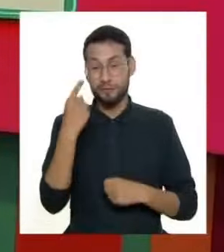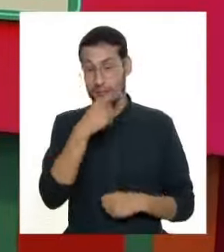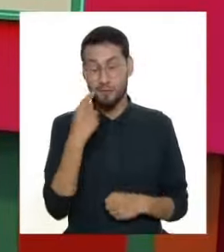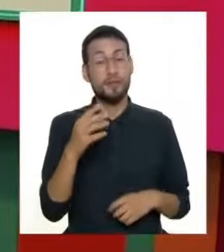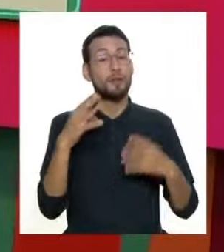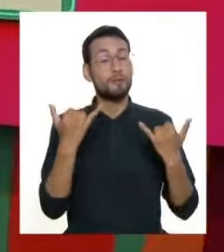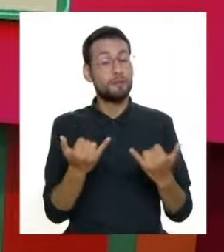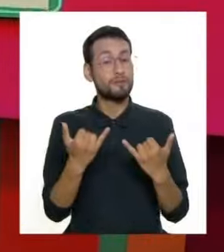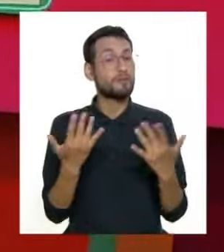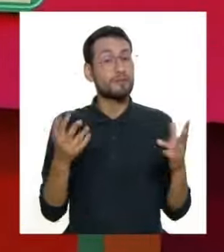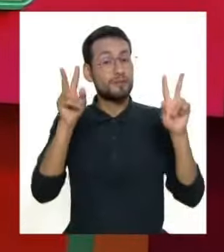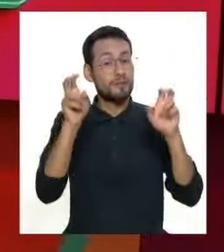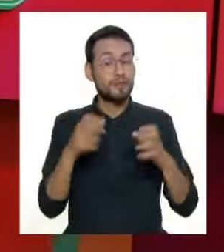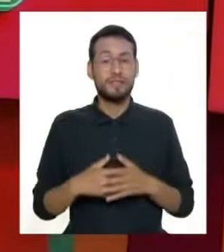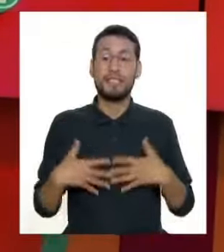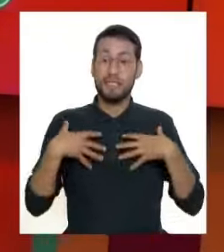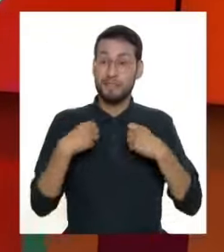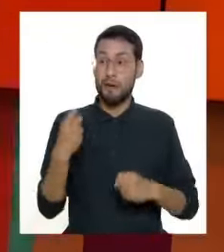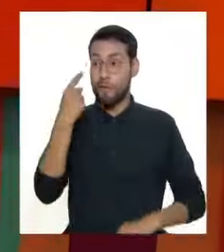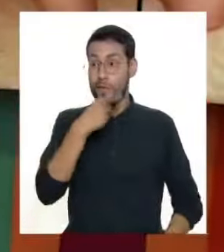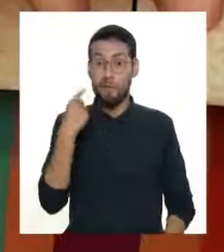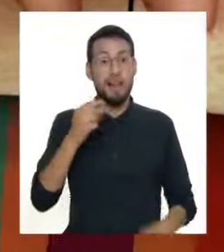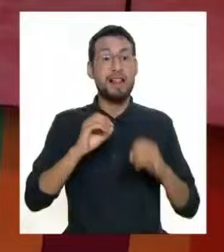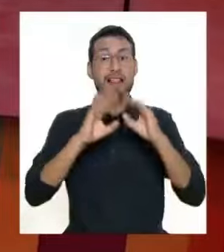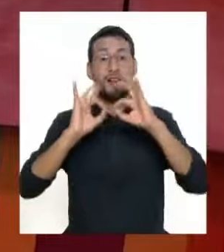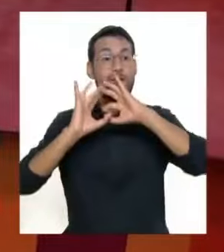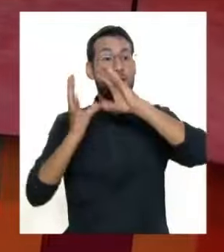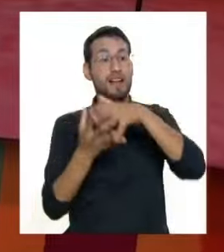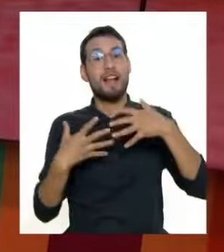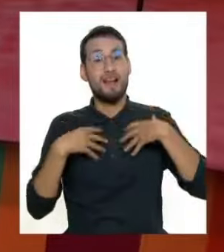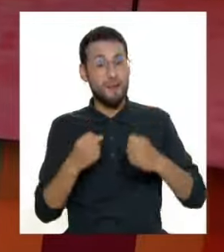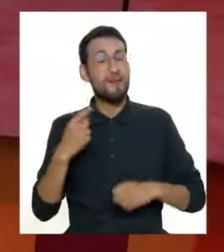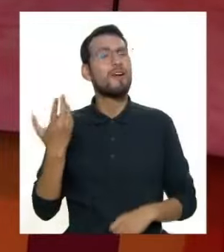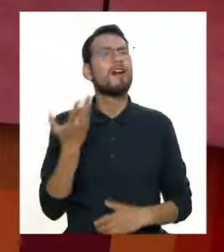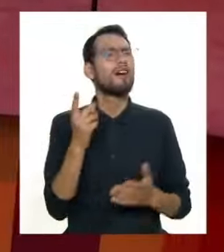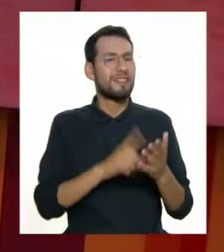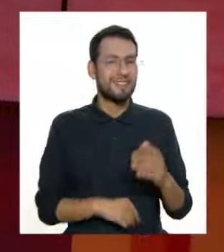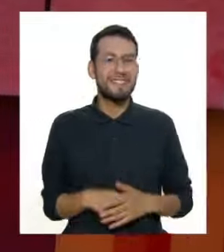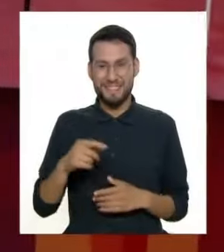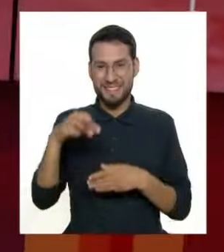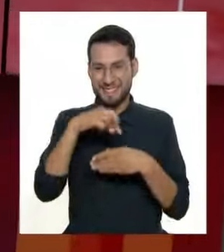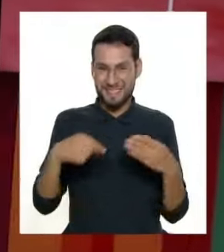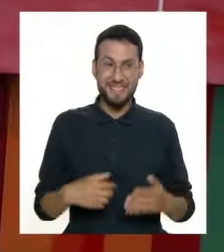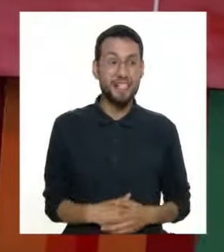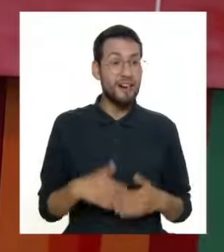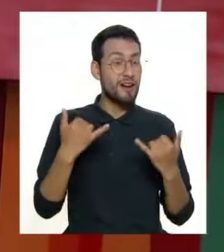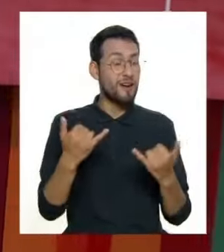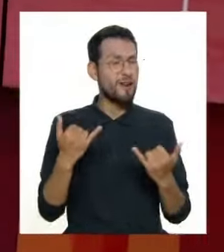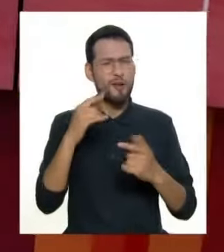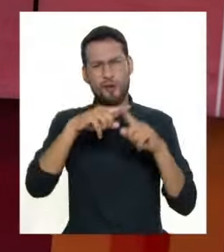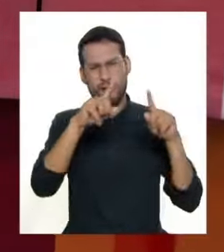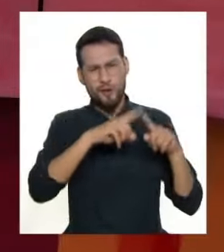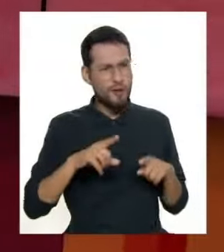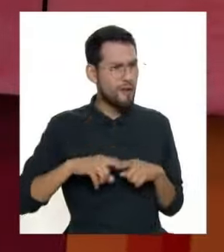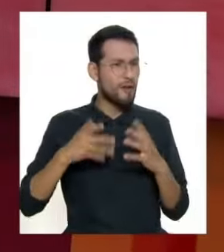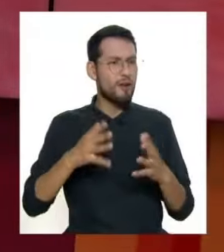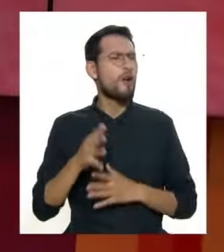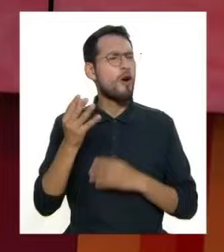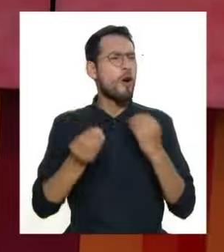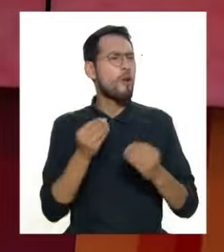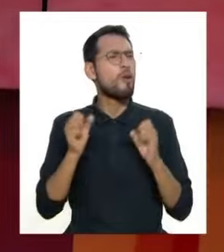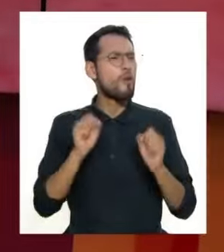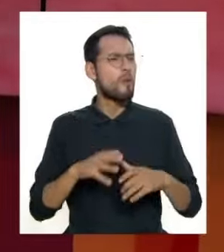eso que hoy vamos a tratar acerca de la salud bucal en el Día Mundial de la Salud Bucal de la mano de un especialista. Así que hablaremos de todos los tópicos para ver